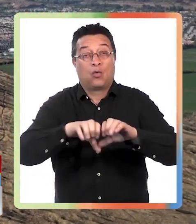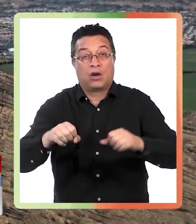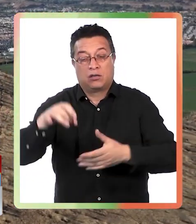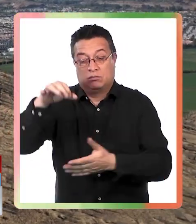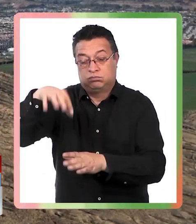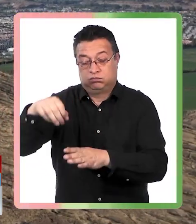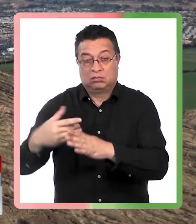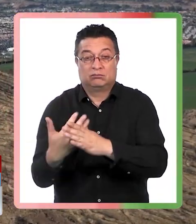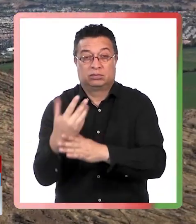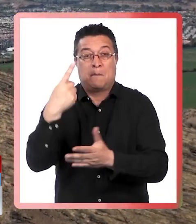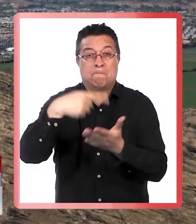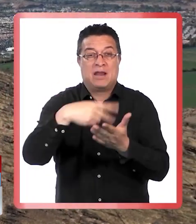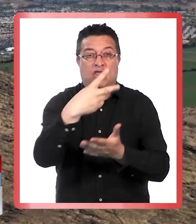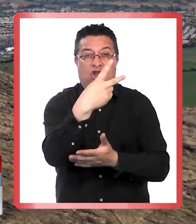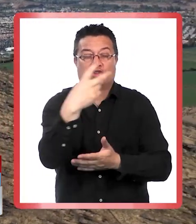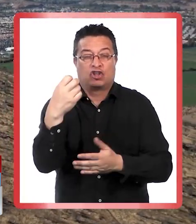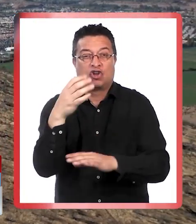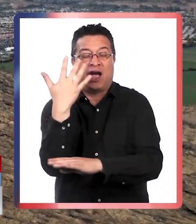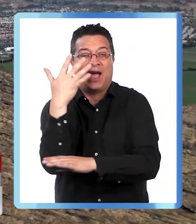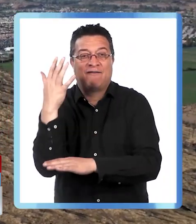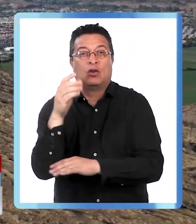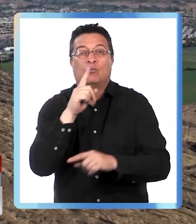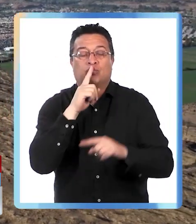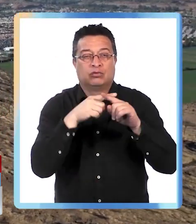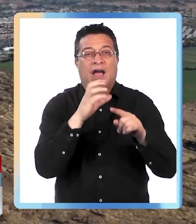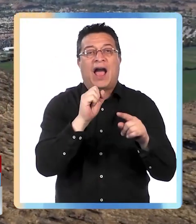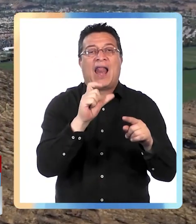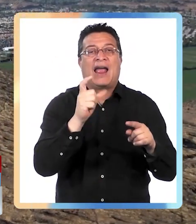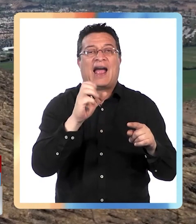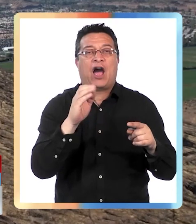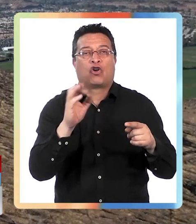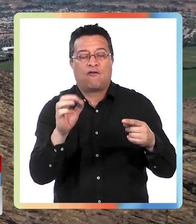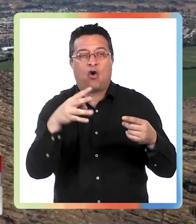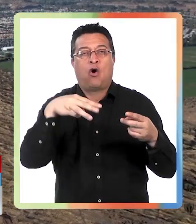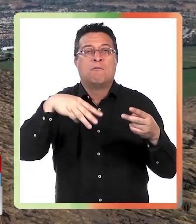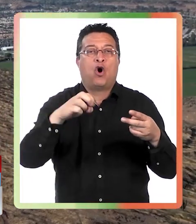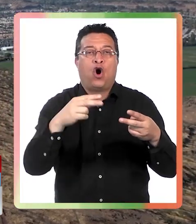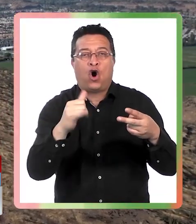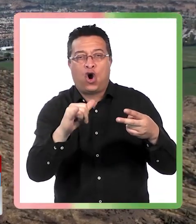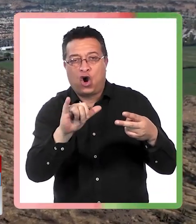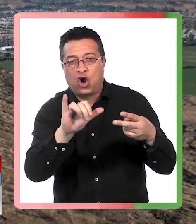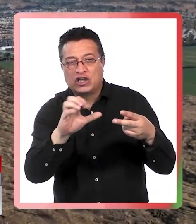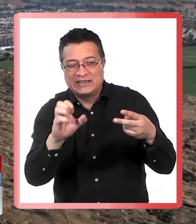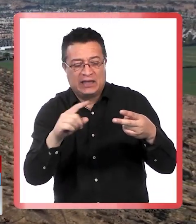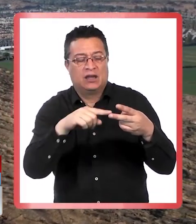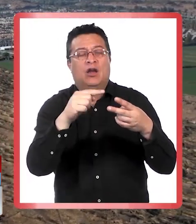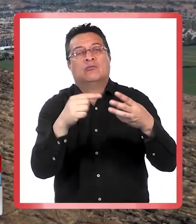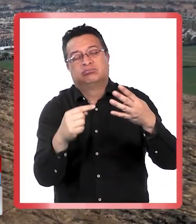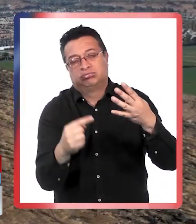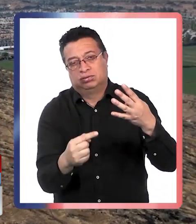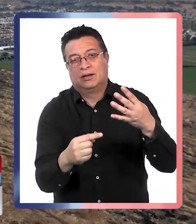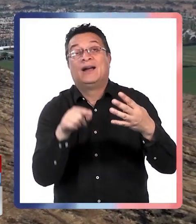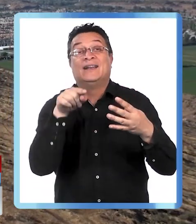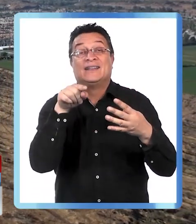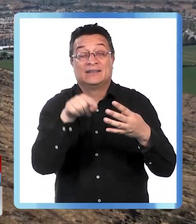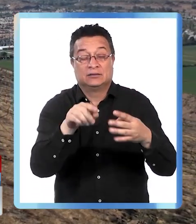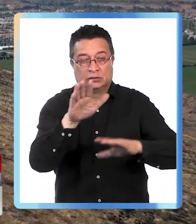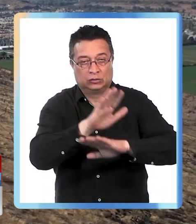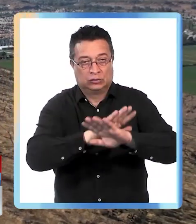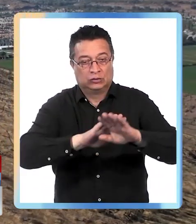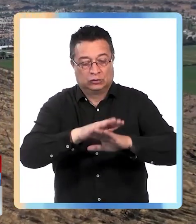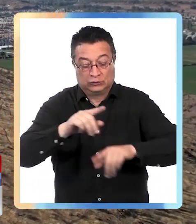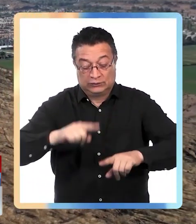considera la plantación de 1.200 árboles nativos como algarrobo, molle, huigán y guayacán, la ejecución de obras